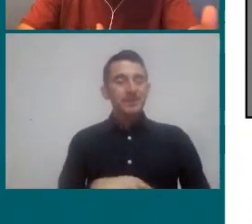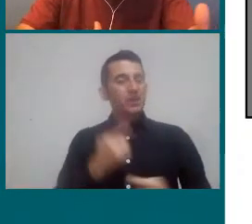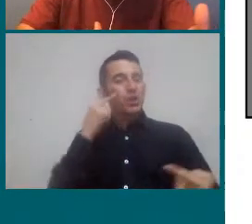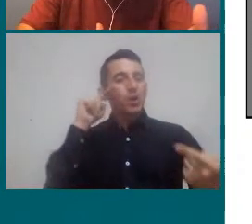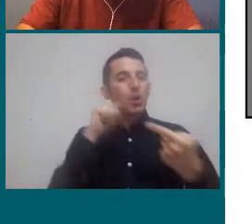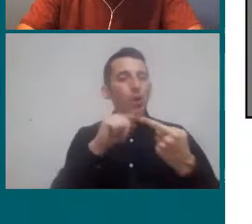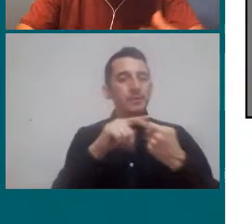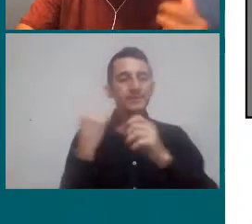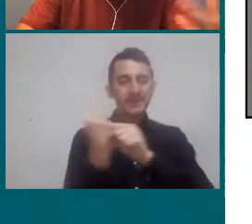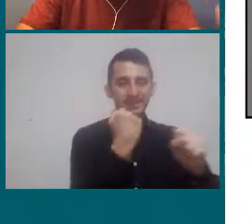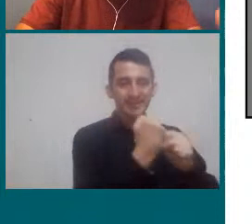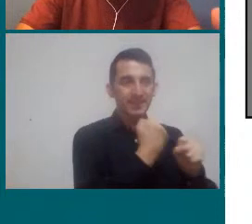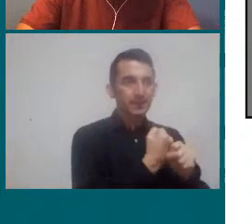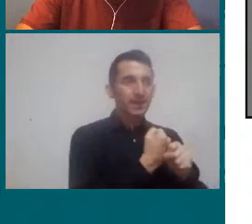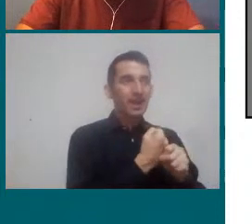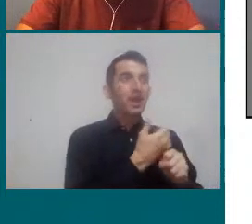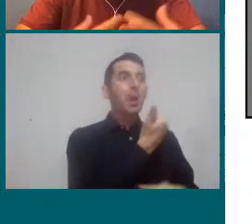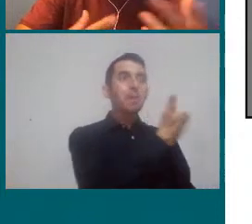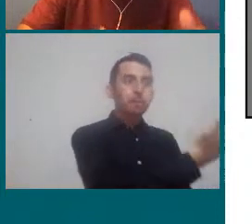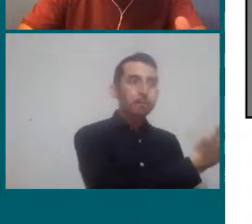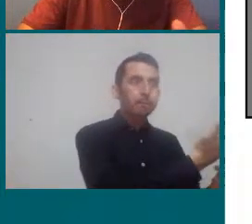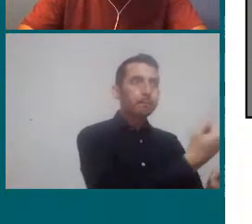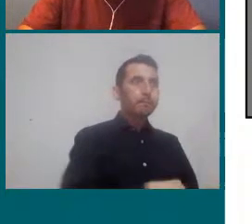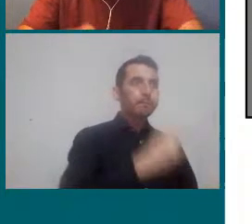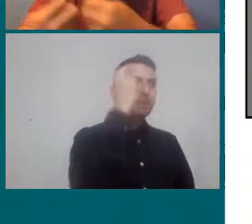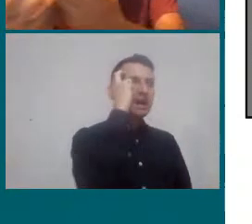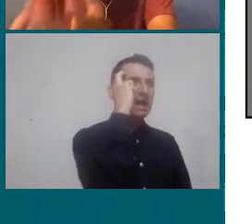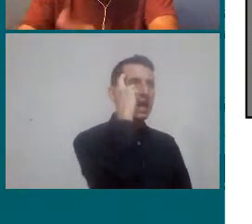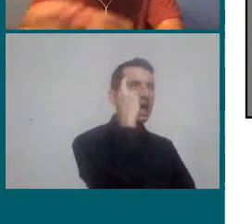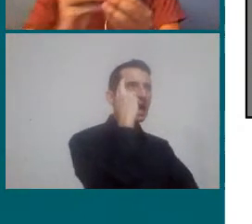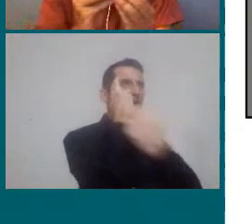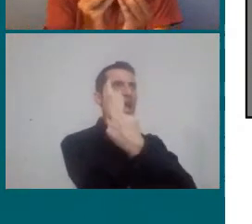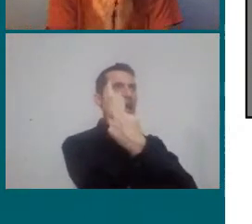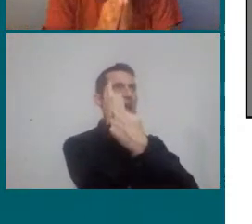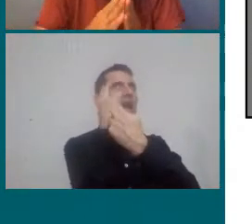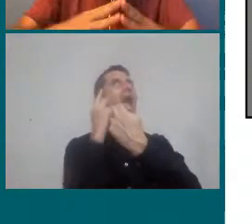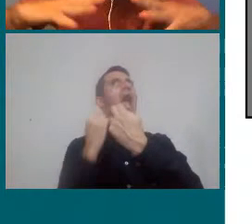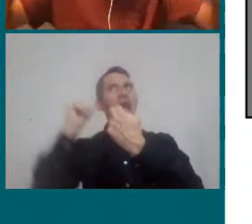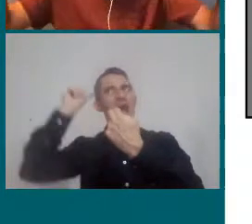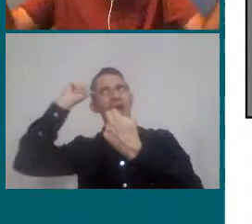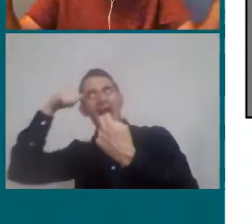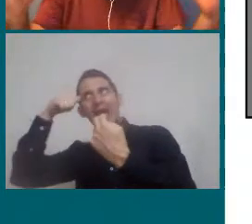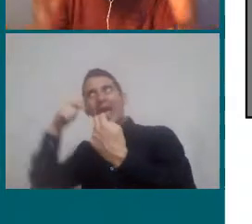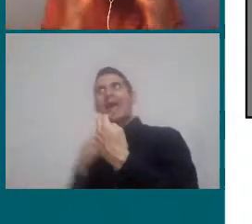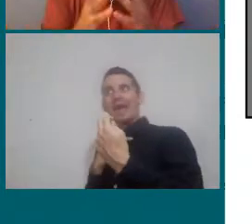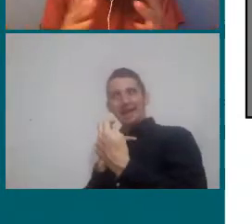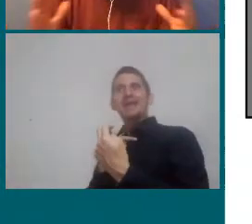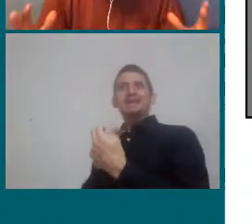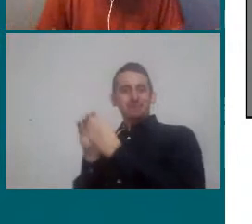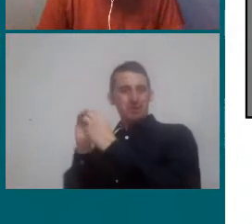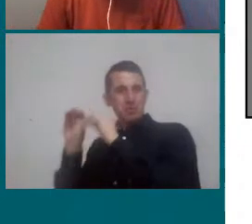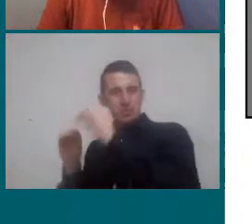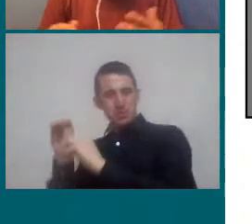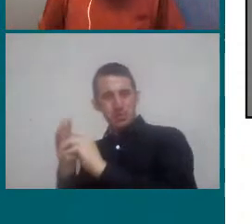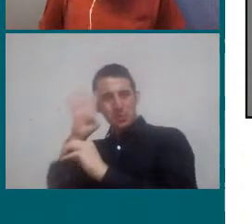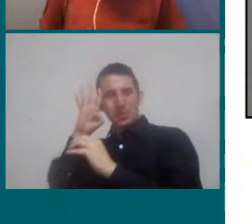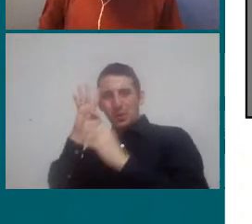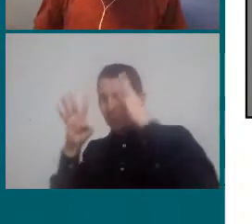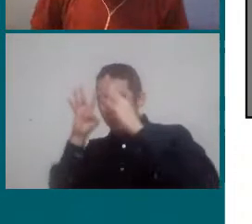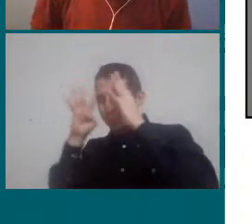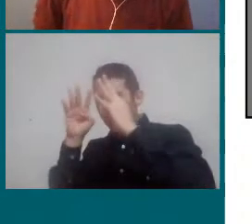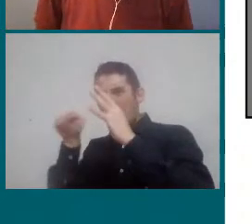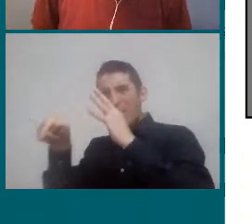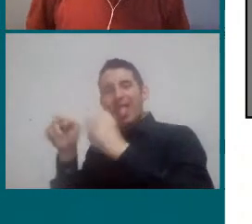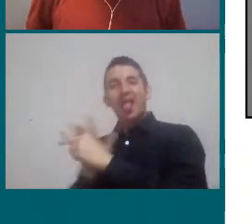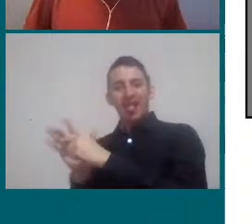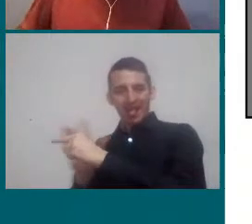desde los hechos a la metacognición, desde el recordar hasta el crear, para poder hacer este recorrido de todo este abanico. Digamos